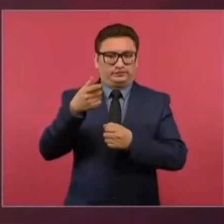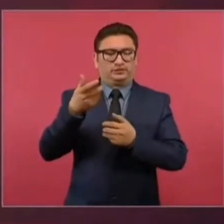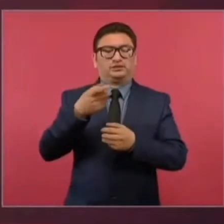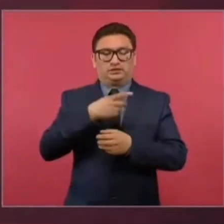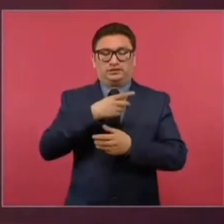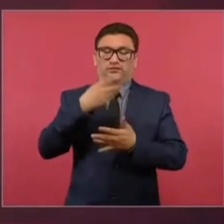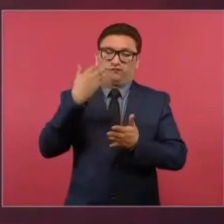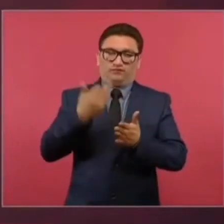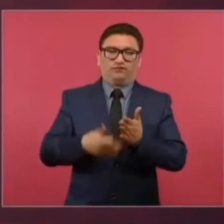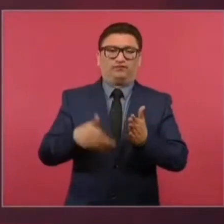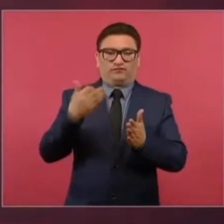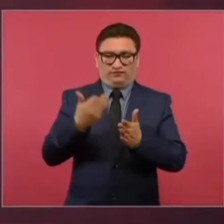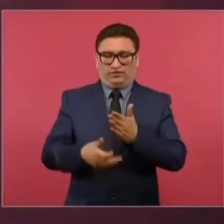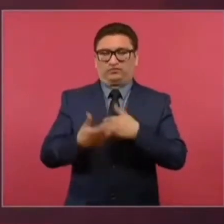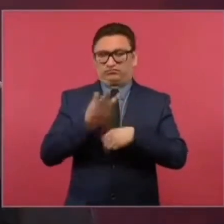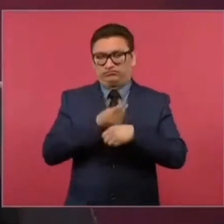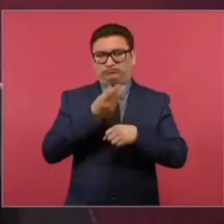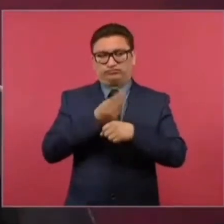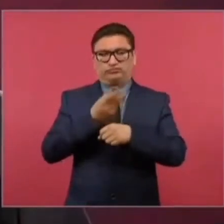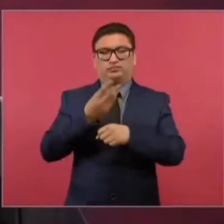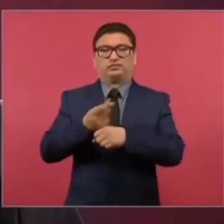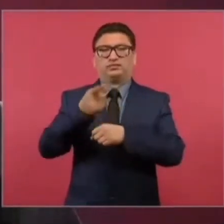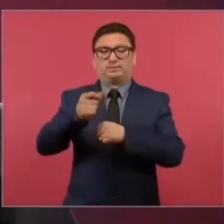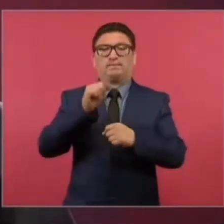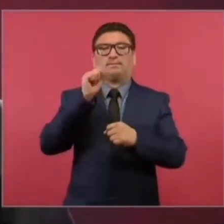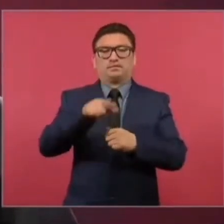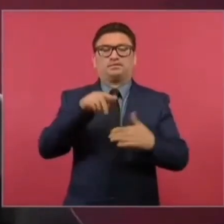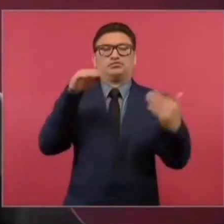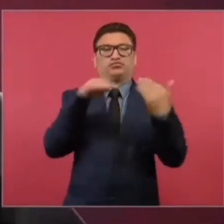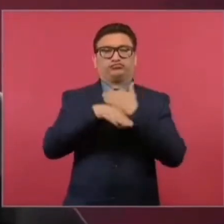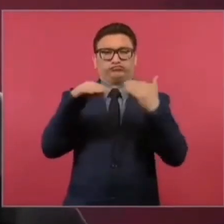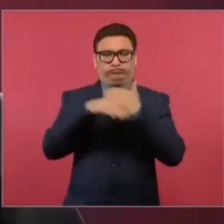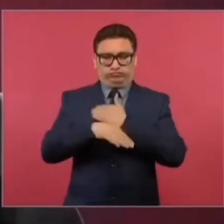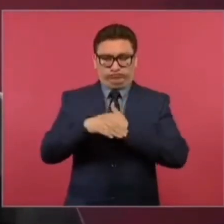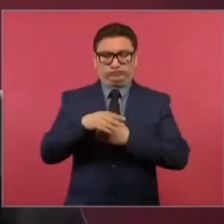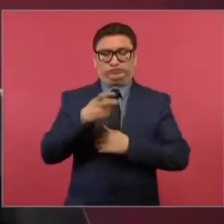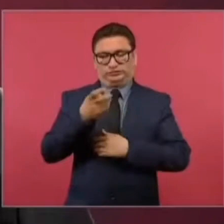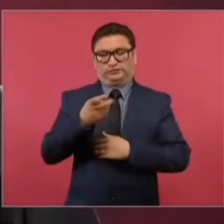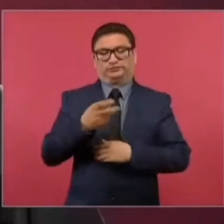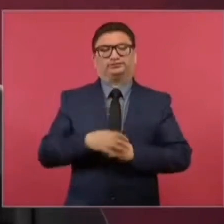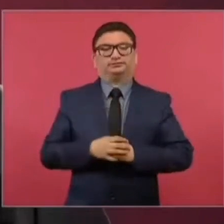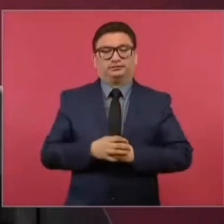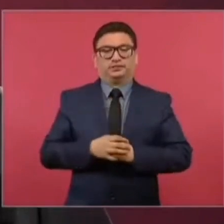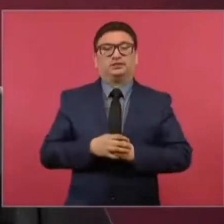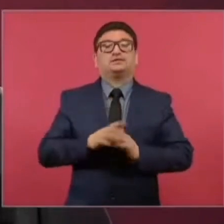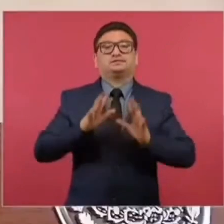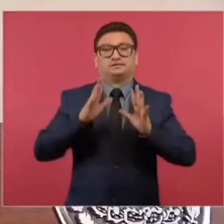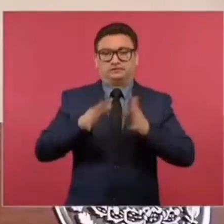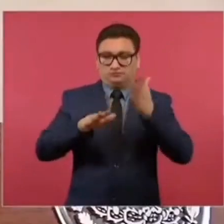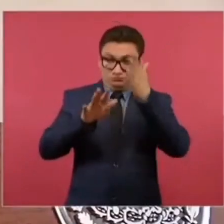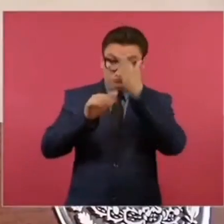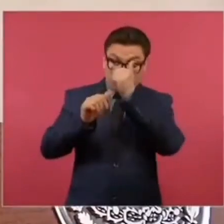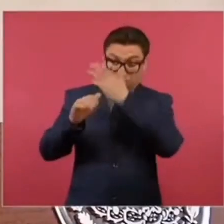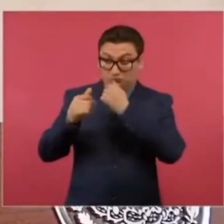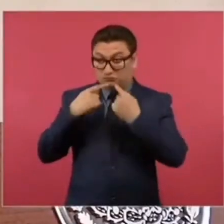había quedado inconclusa una autopista. Sí. Se llegó a un arreglo